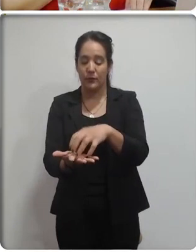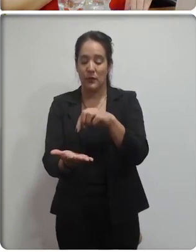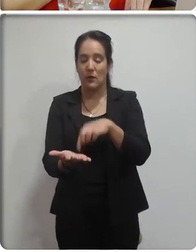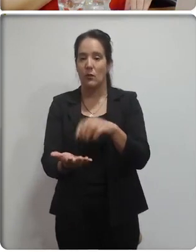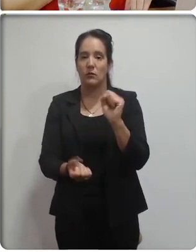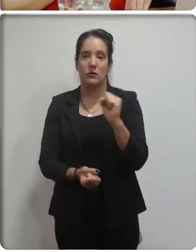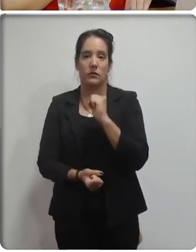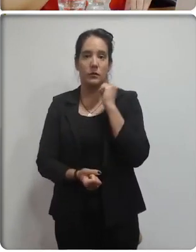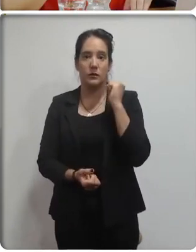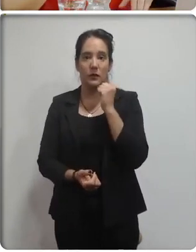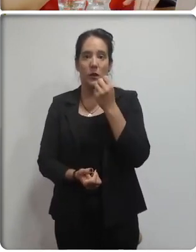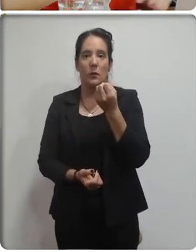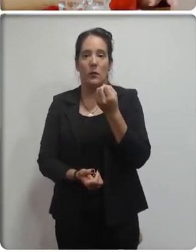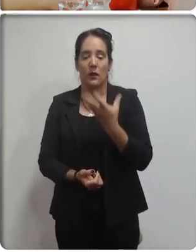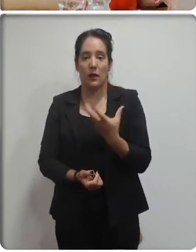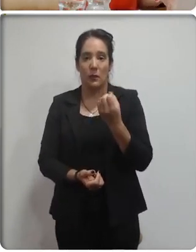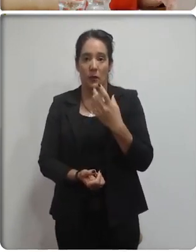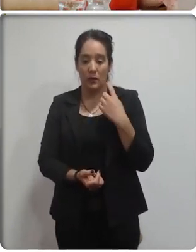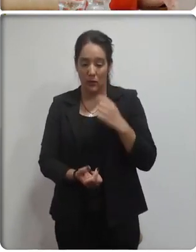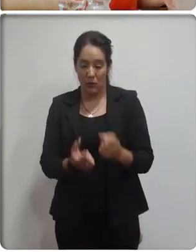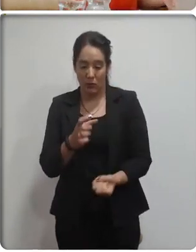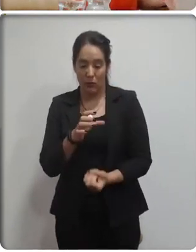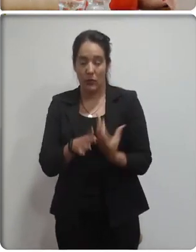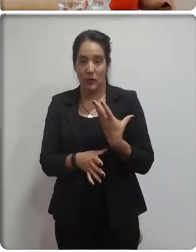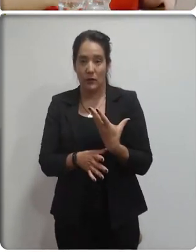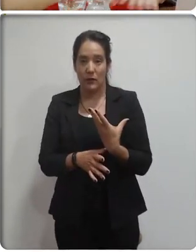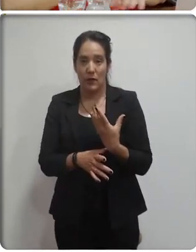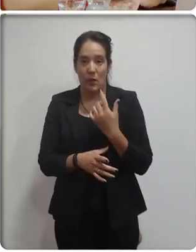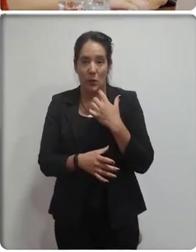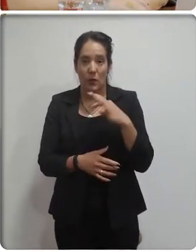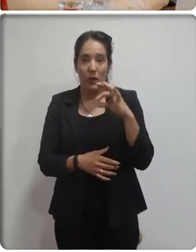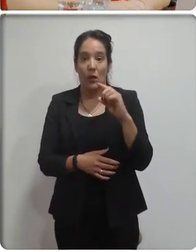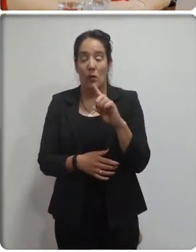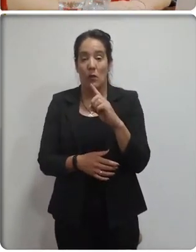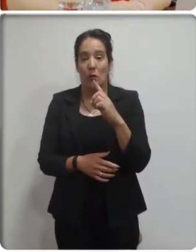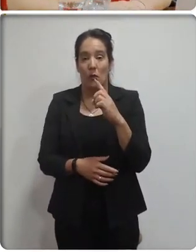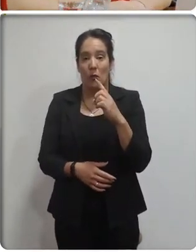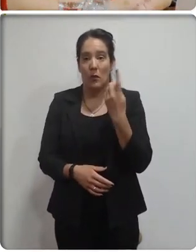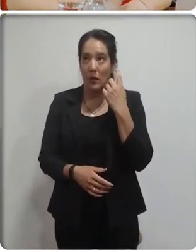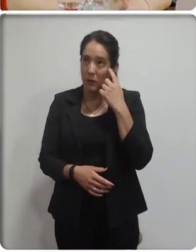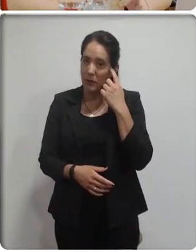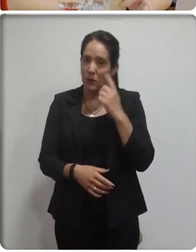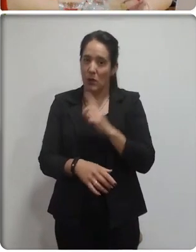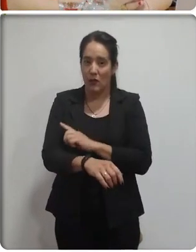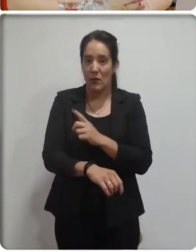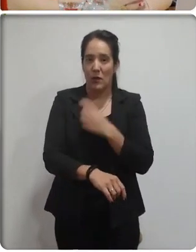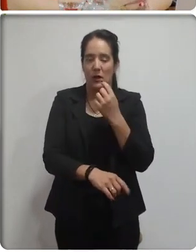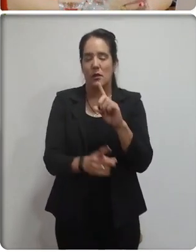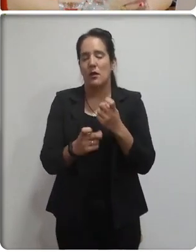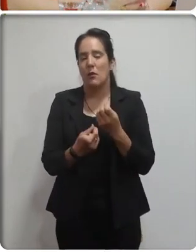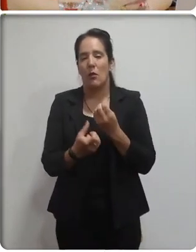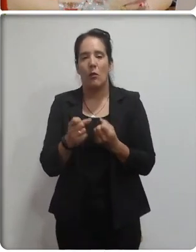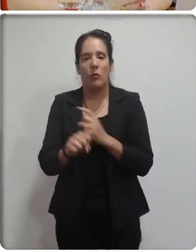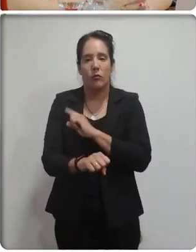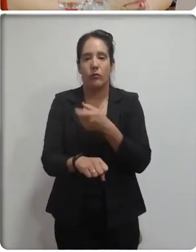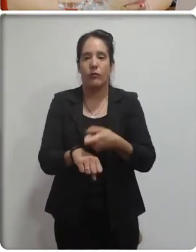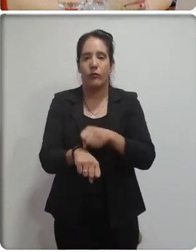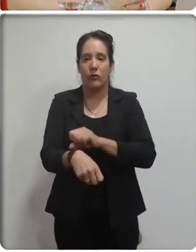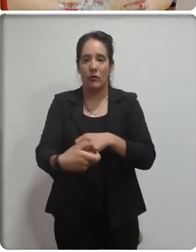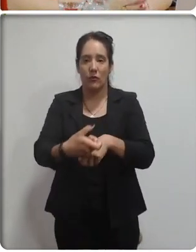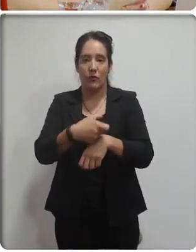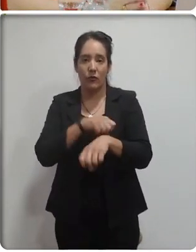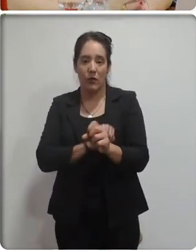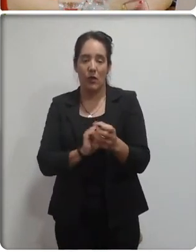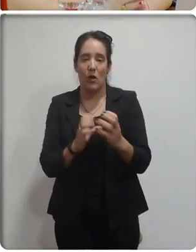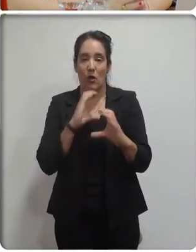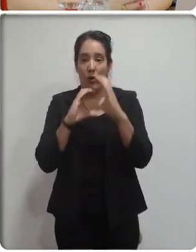importante, surge después de que una de las cuestiones a reforzar es la comunicación con los distintos efectores